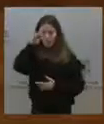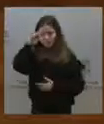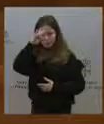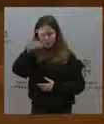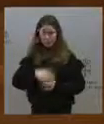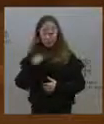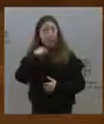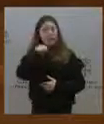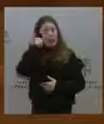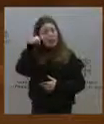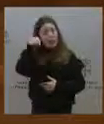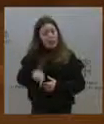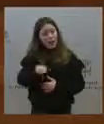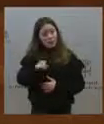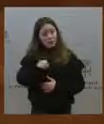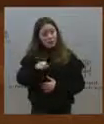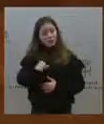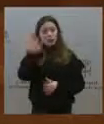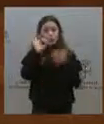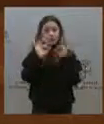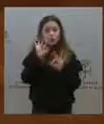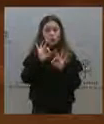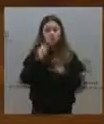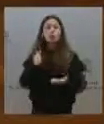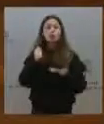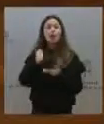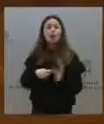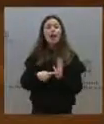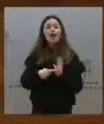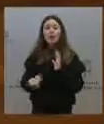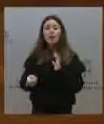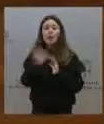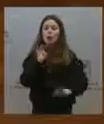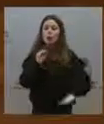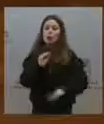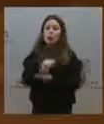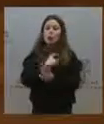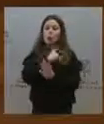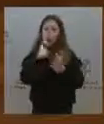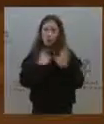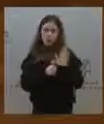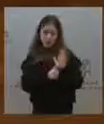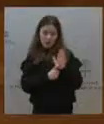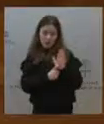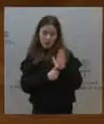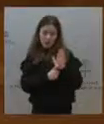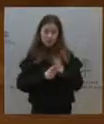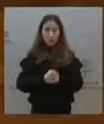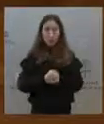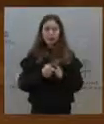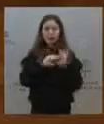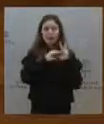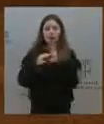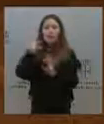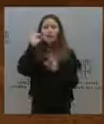el de sucesiones, deberían suprimirse o bonificarse totalmente. En relación a los impuestos indirectos, acabamos